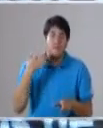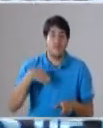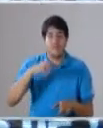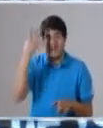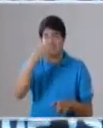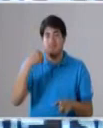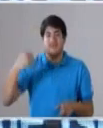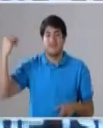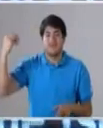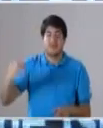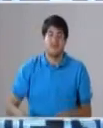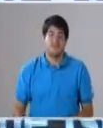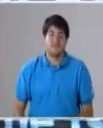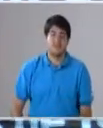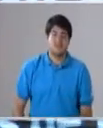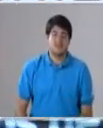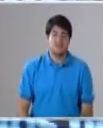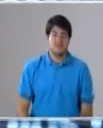Bueno,